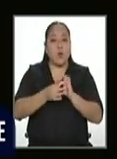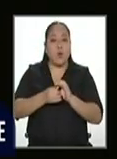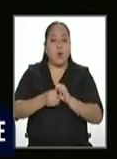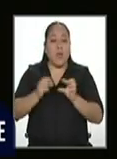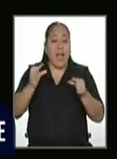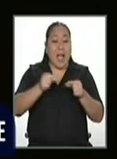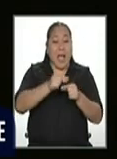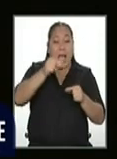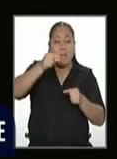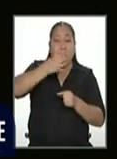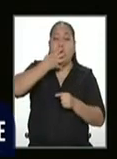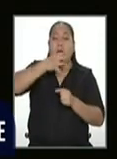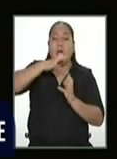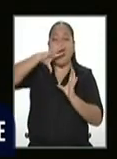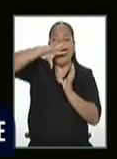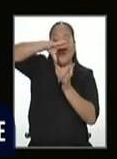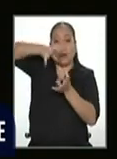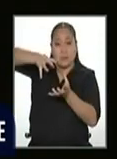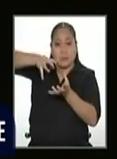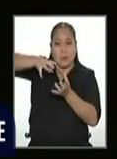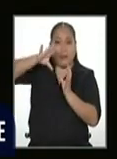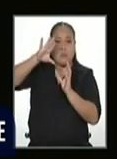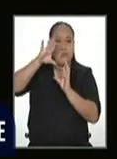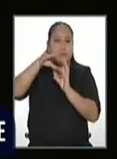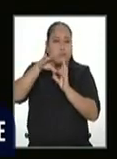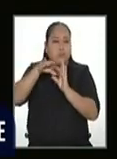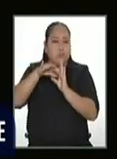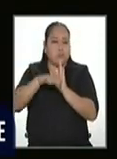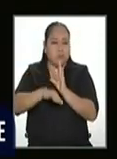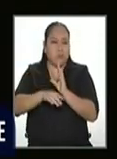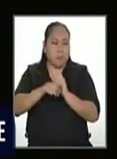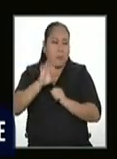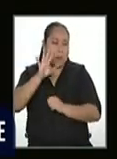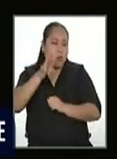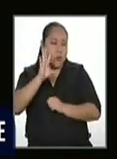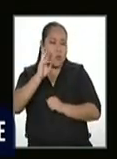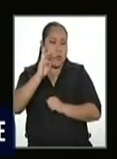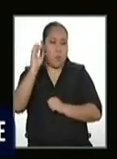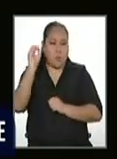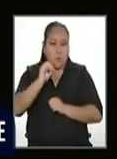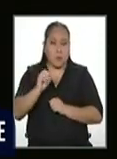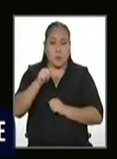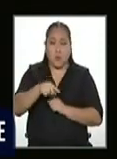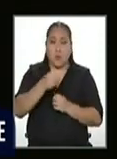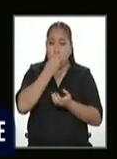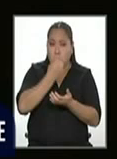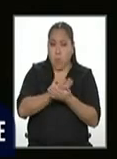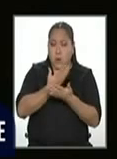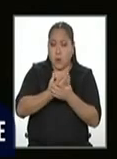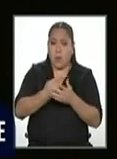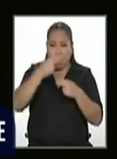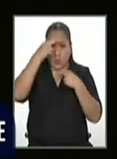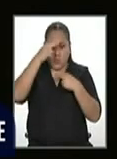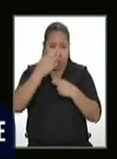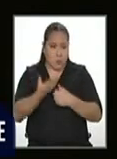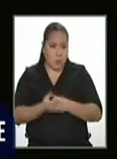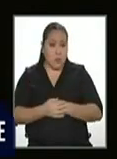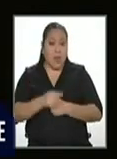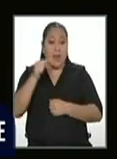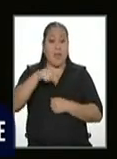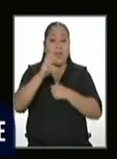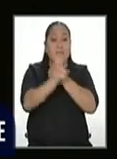efecto invernadero han disminuido en aproximadamente 6%, lo cual es una buena noticia. En nuestro